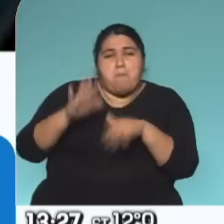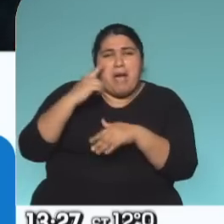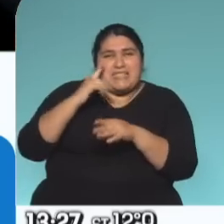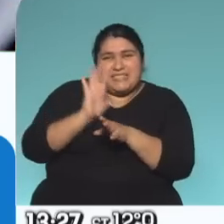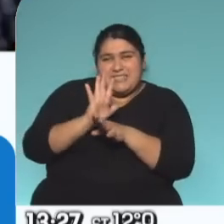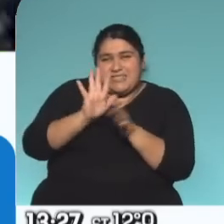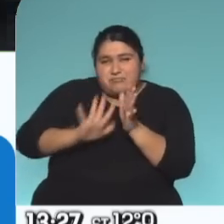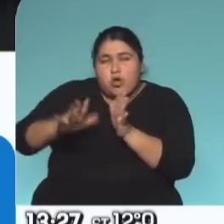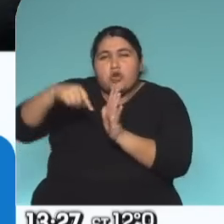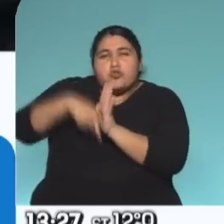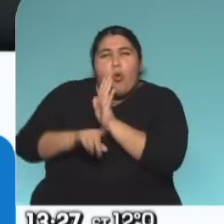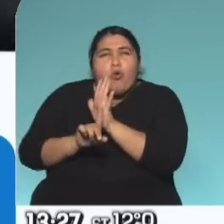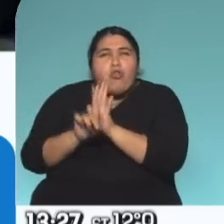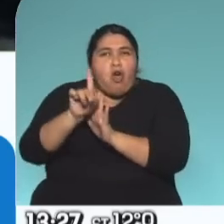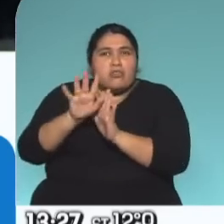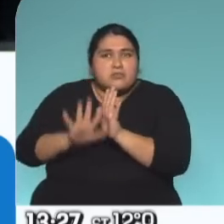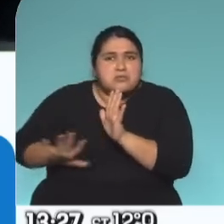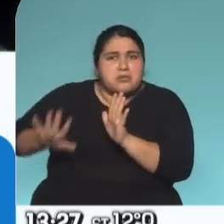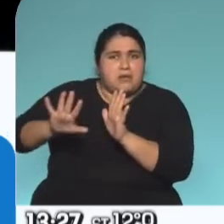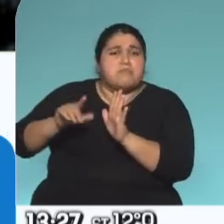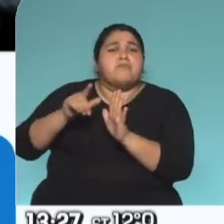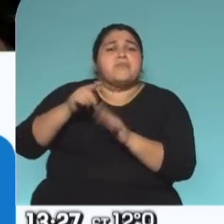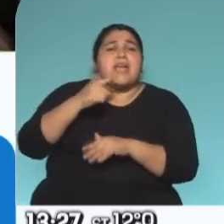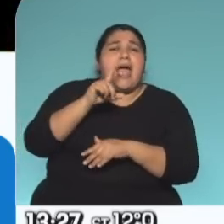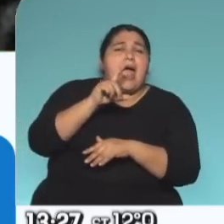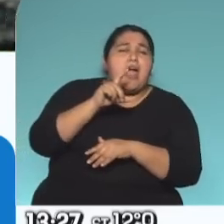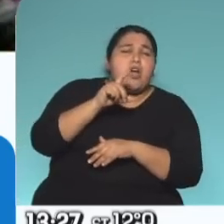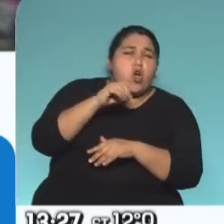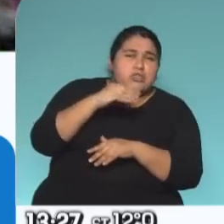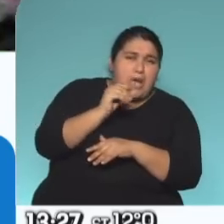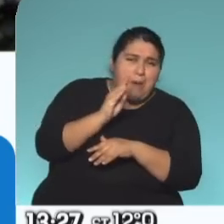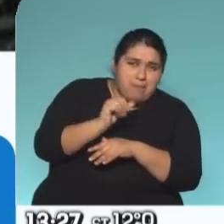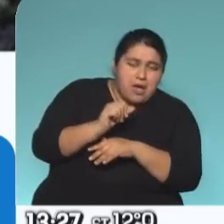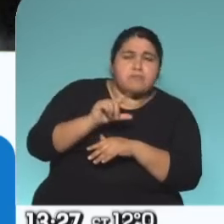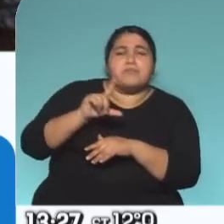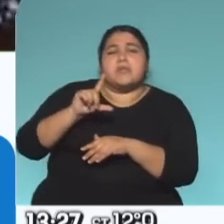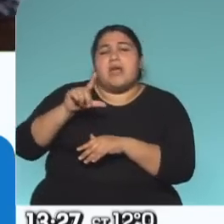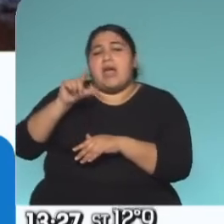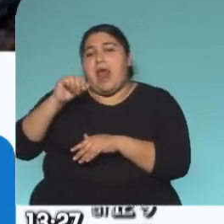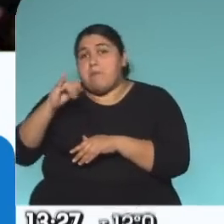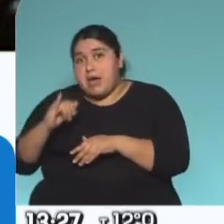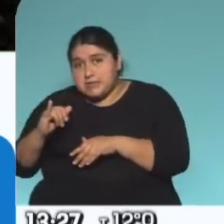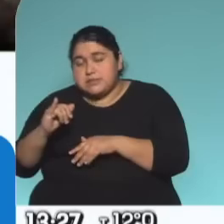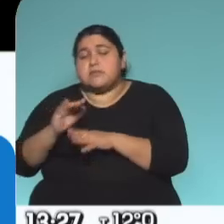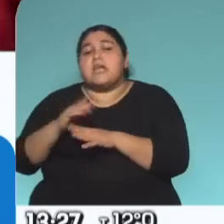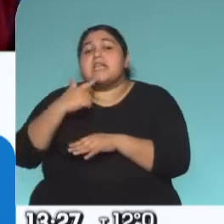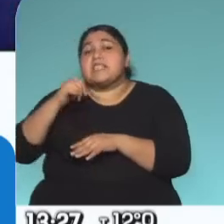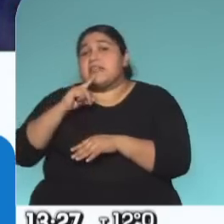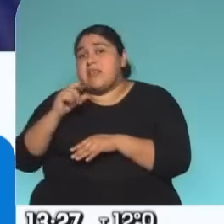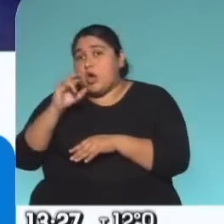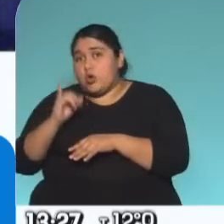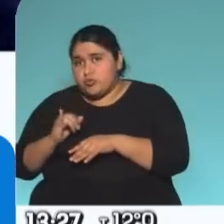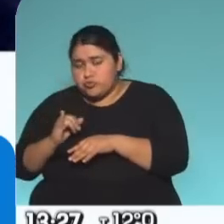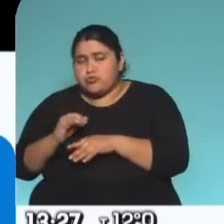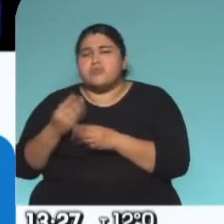oriente y es La Paz, Santa Cruz y Cochabamba, ¿no? La Paz, Cochabamba, Santa Cruz. Y la